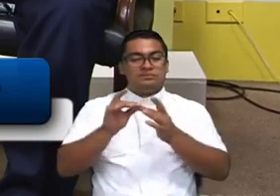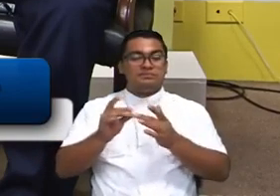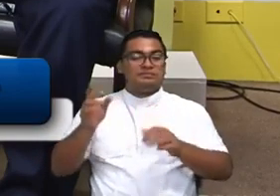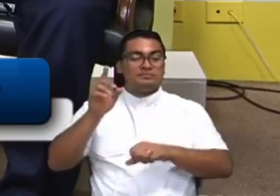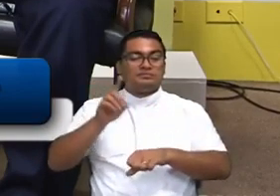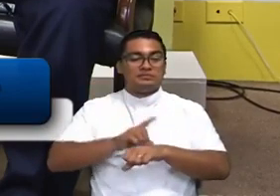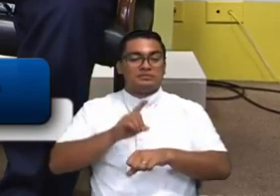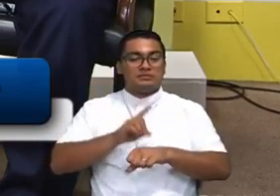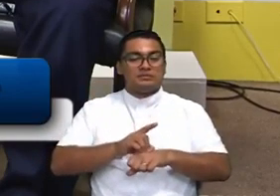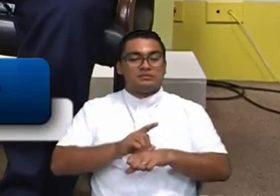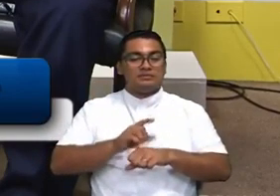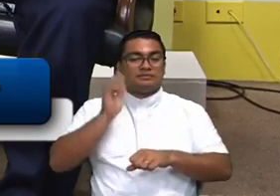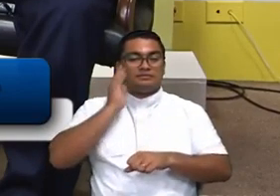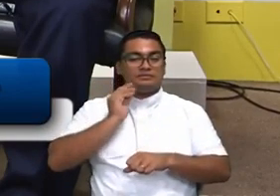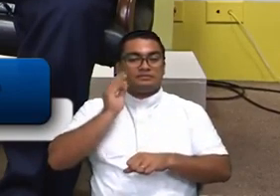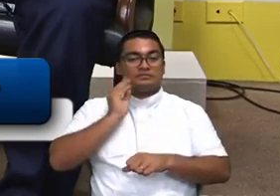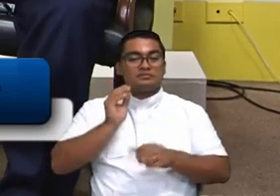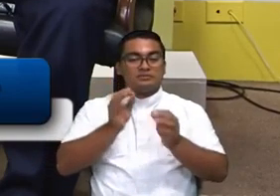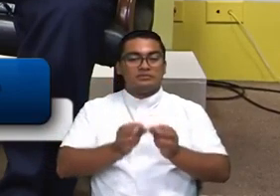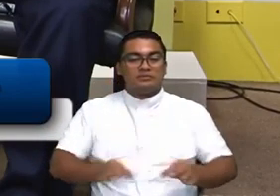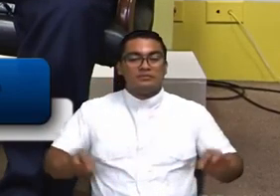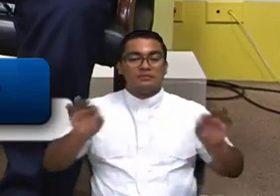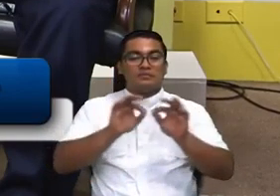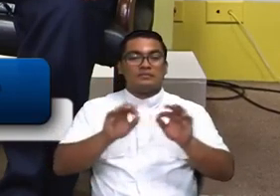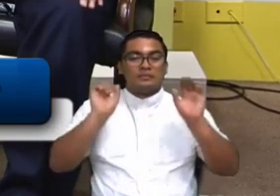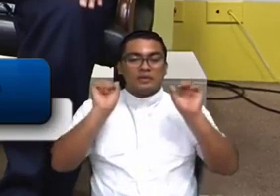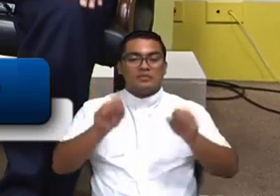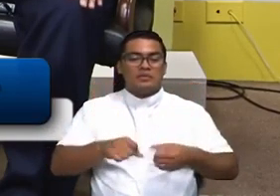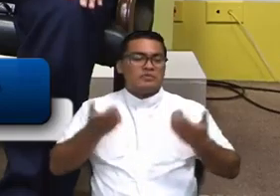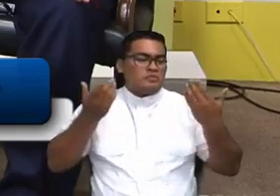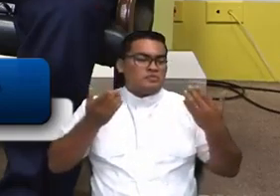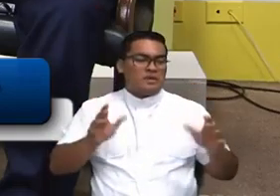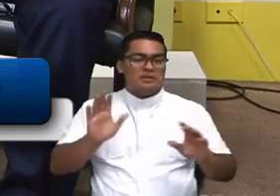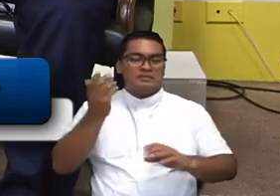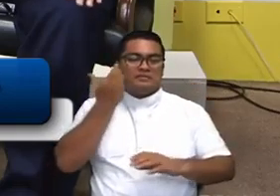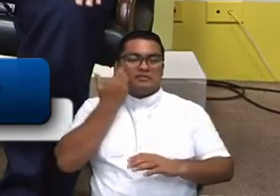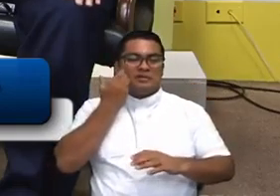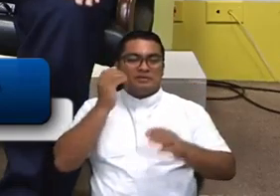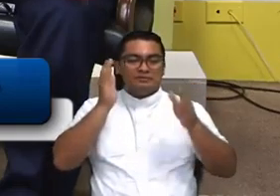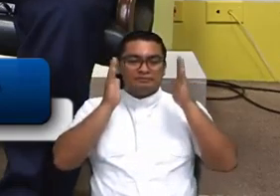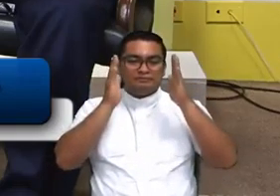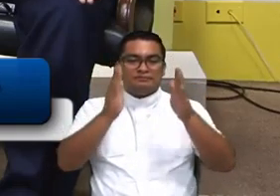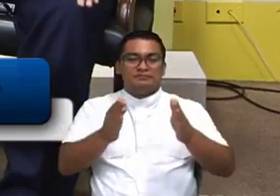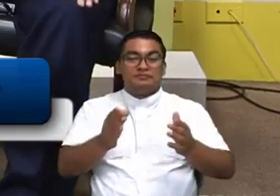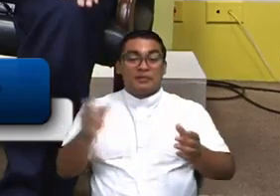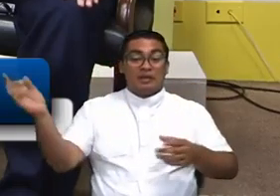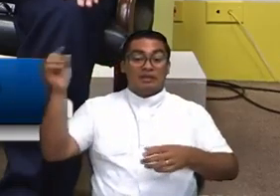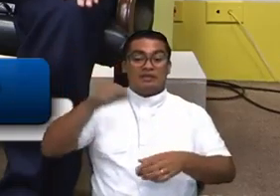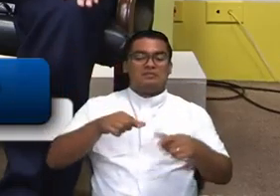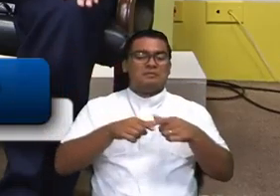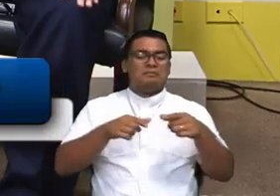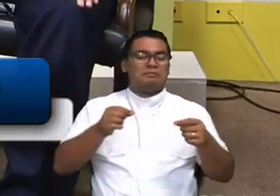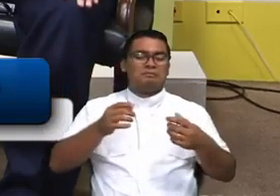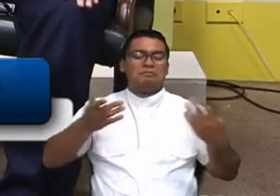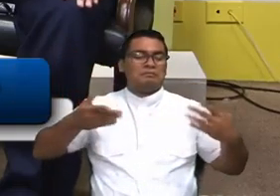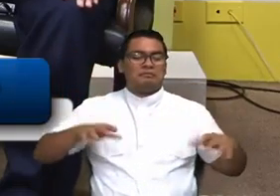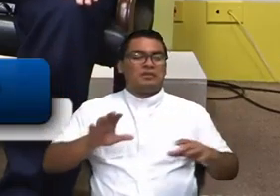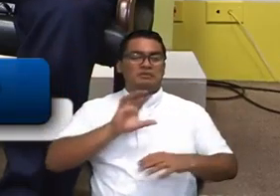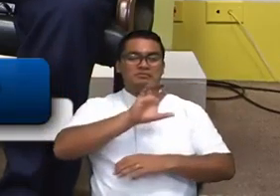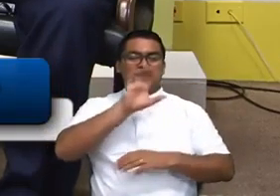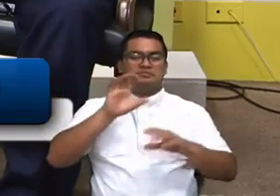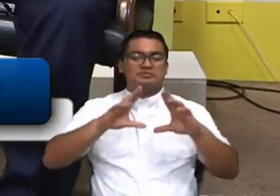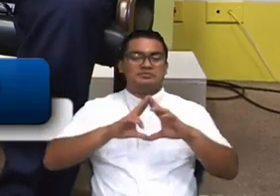médicos especializados muy importante que pueden tratar cualquier tipo de enfermedades que ya no es necesario que venga hasta aquí a Managua. Eso es